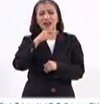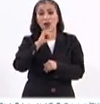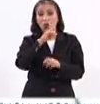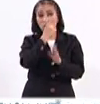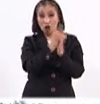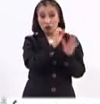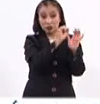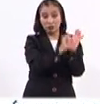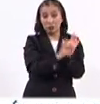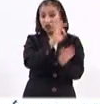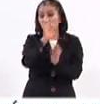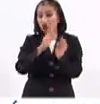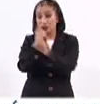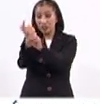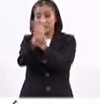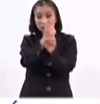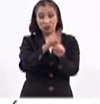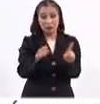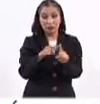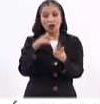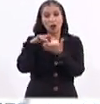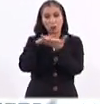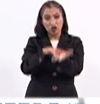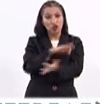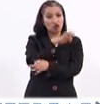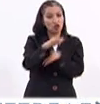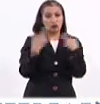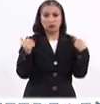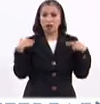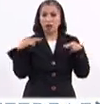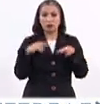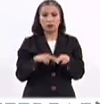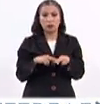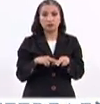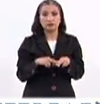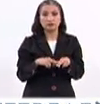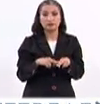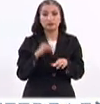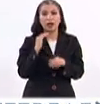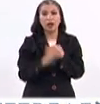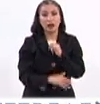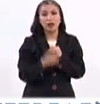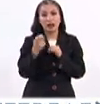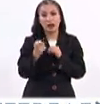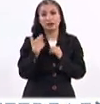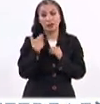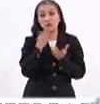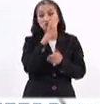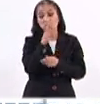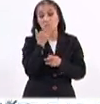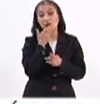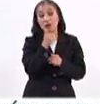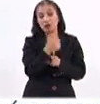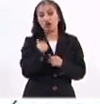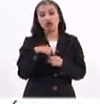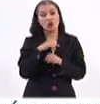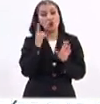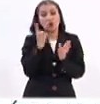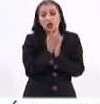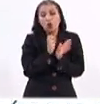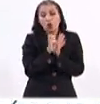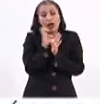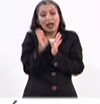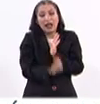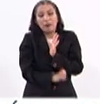de sistemas, de todas las carreras, con el apoyo de todos los docentes que terminan en este tipo de resultados. Nosotros solamente somos